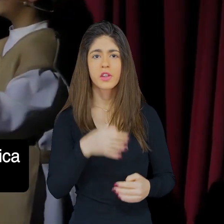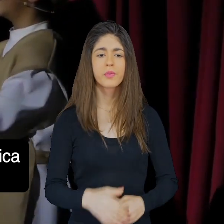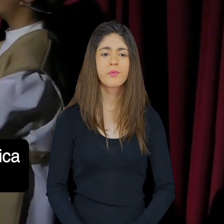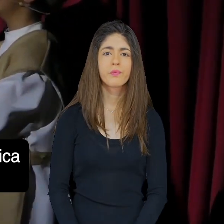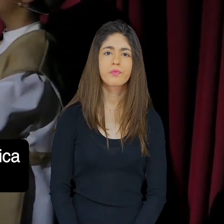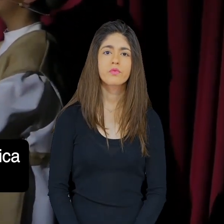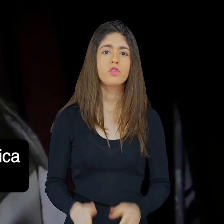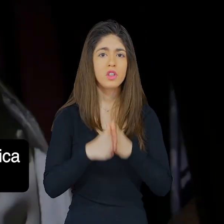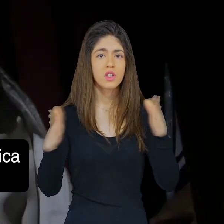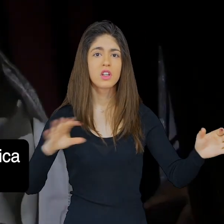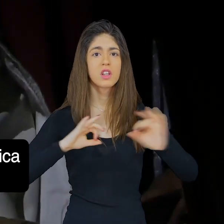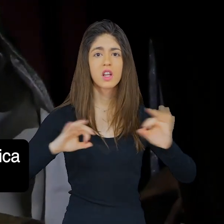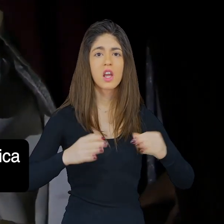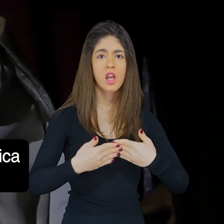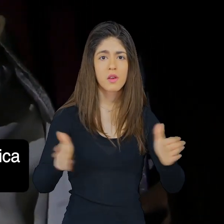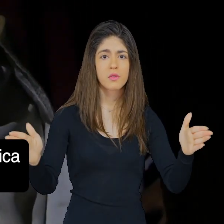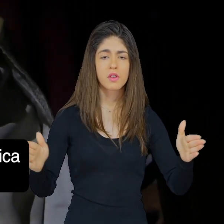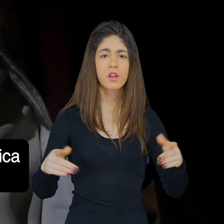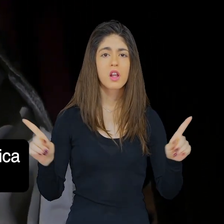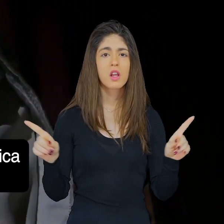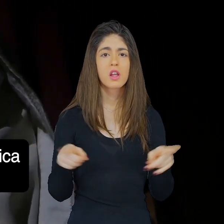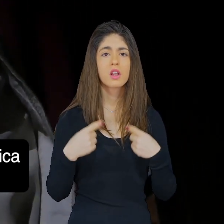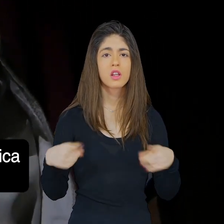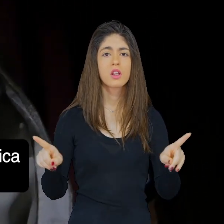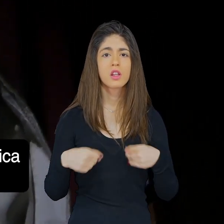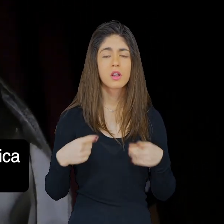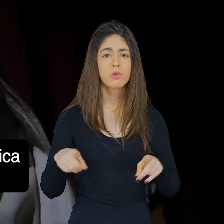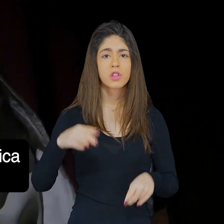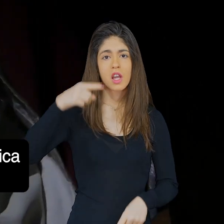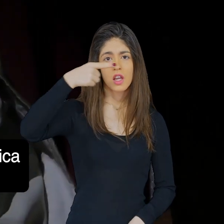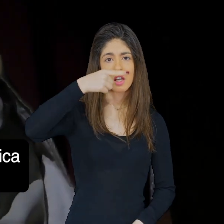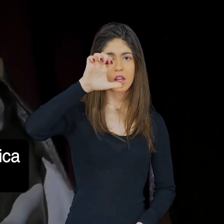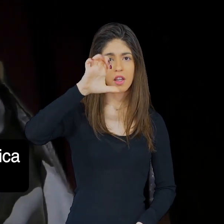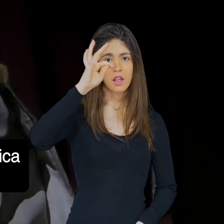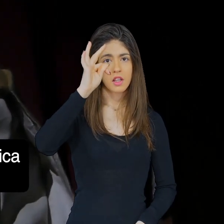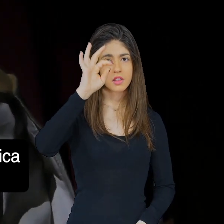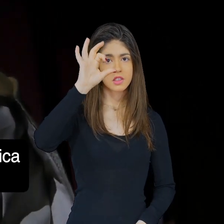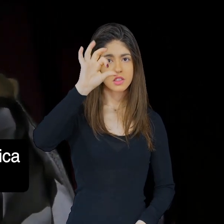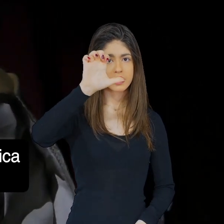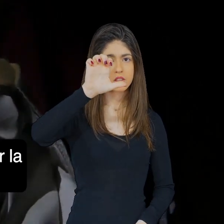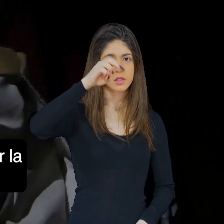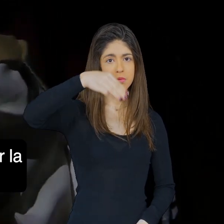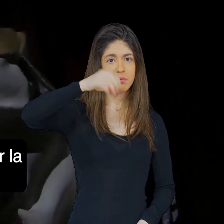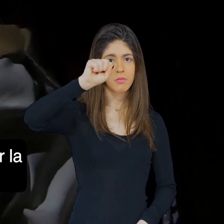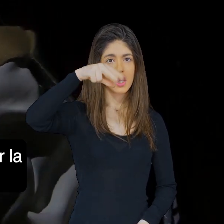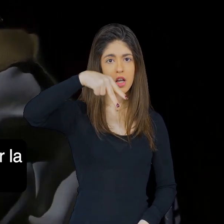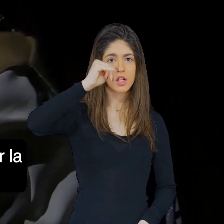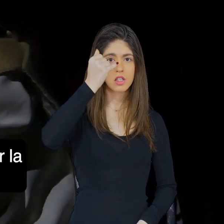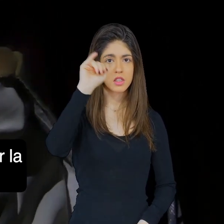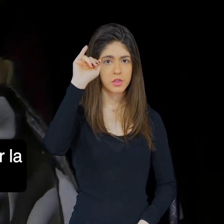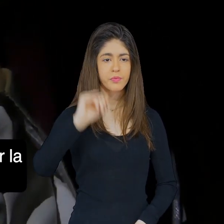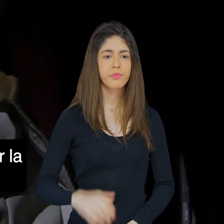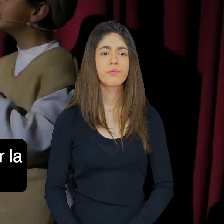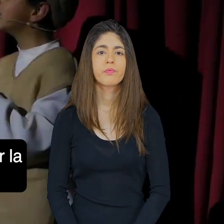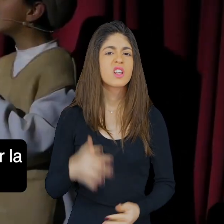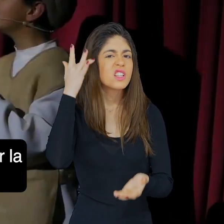musical Getsemaní. Se trata de un espectáculo con música en directo y 18 escenas sobre la pasión, muerte y